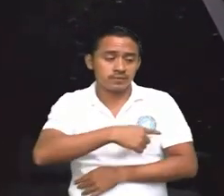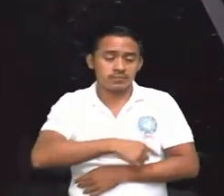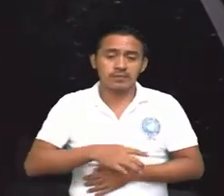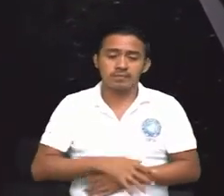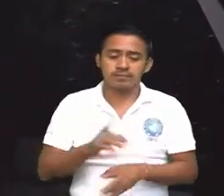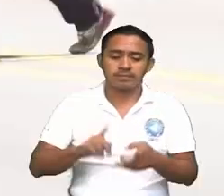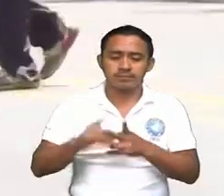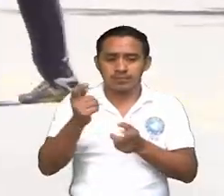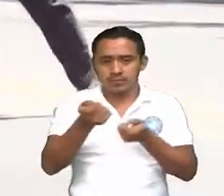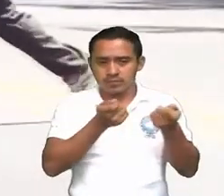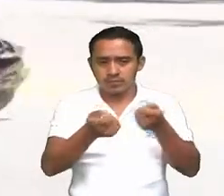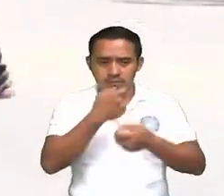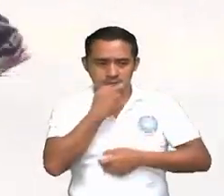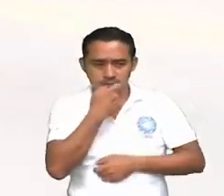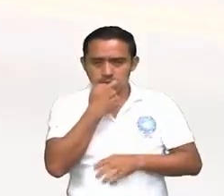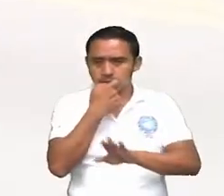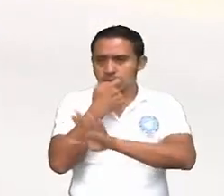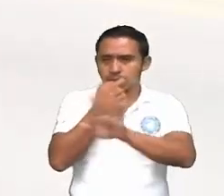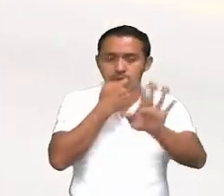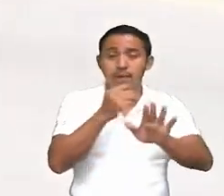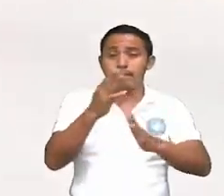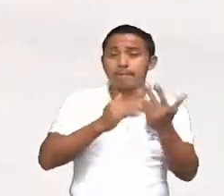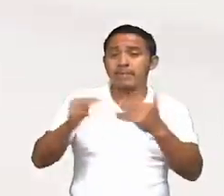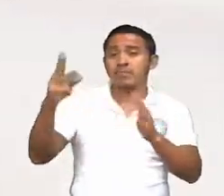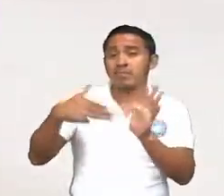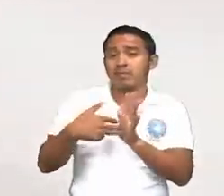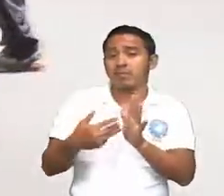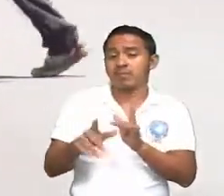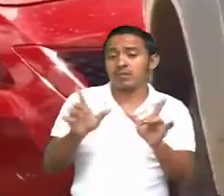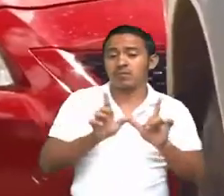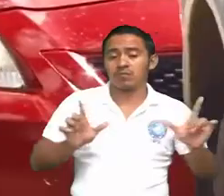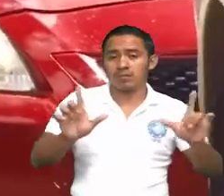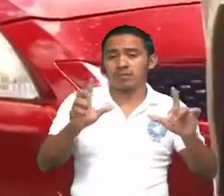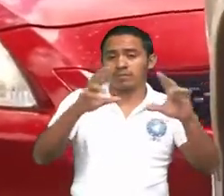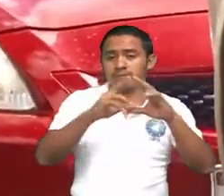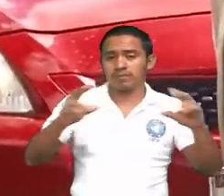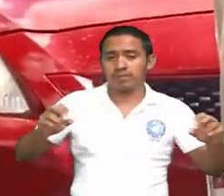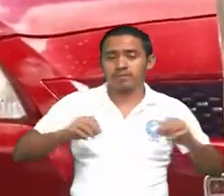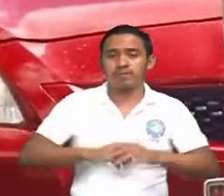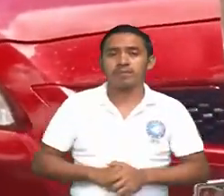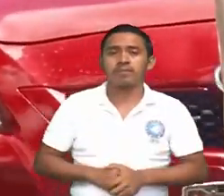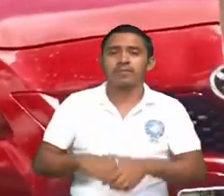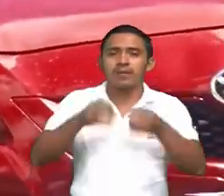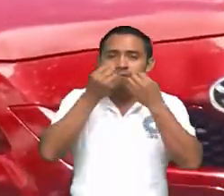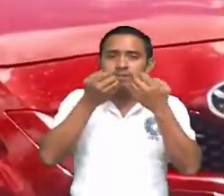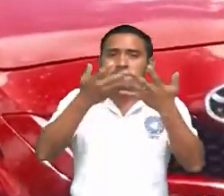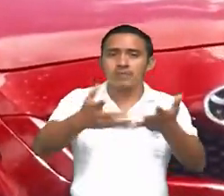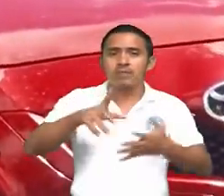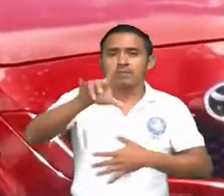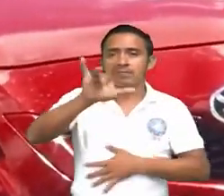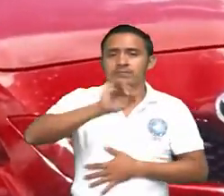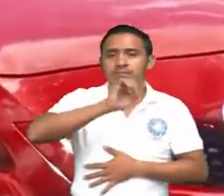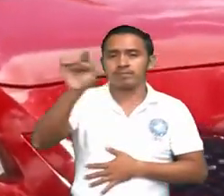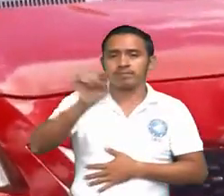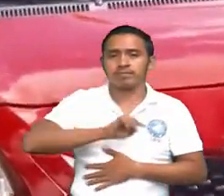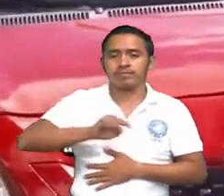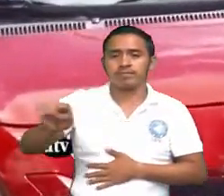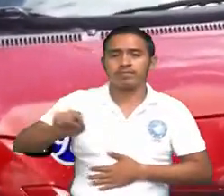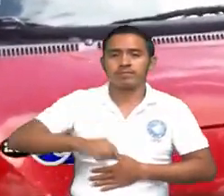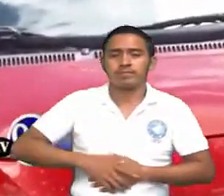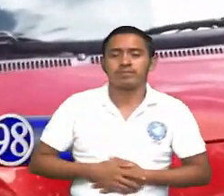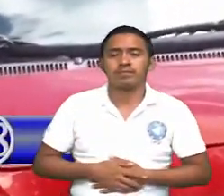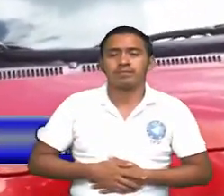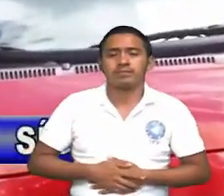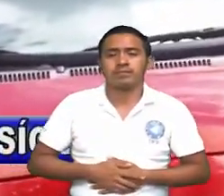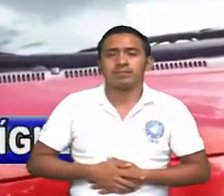la regulación del tráfico en más de 3.000 puntos del país. Con cámara de Lister Mora para el canal parlamentario,